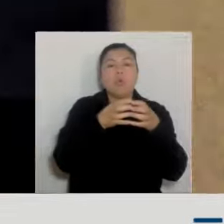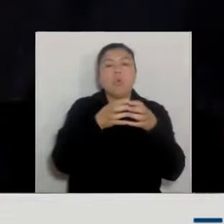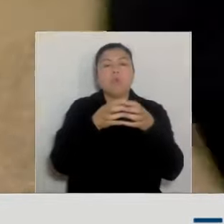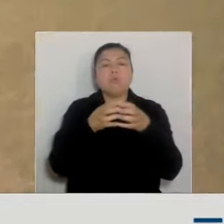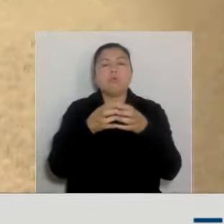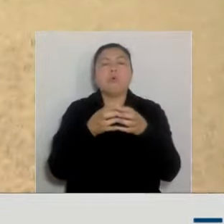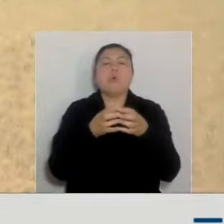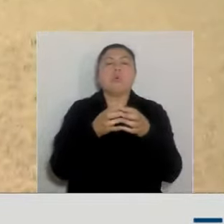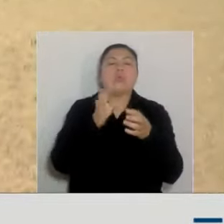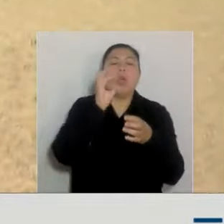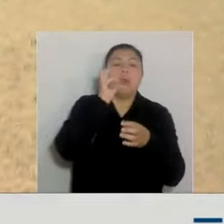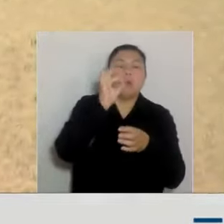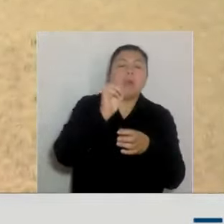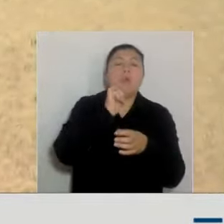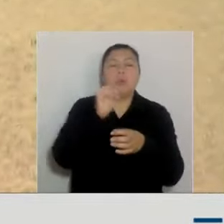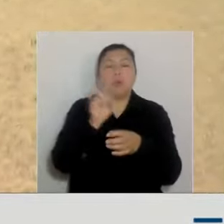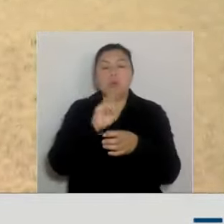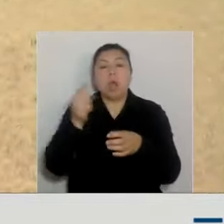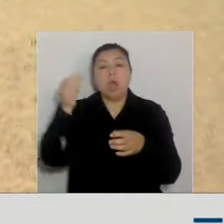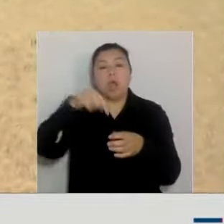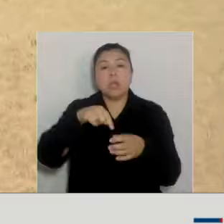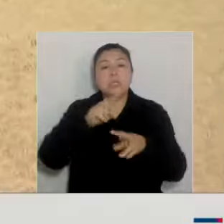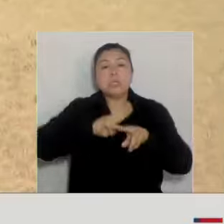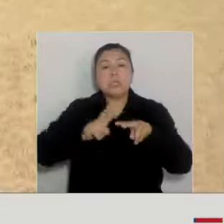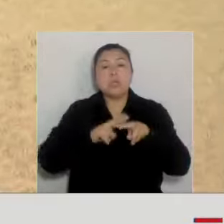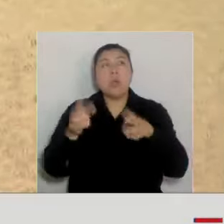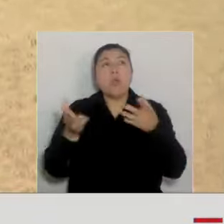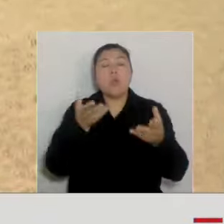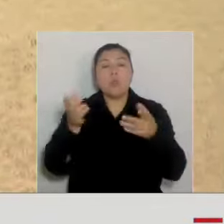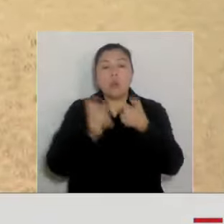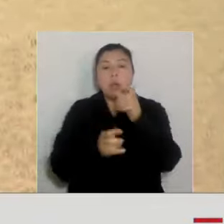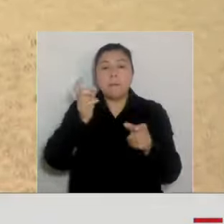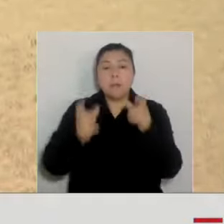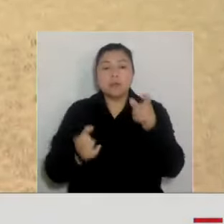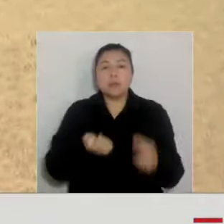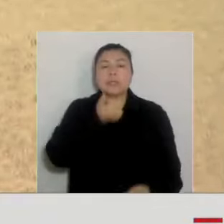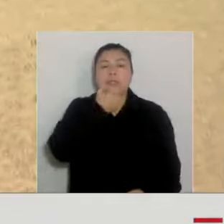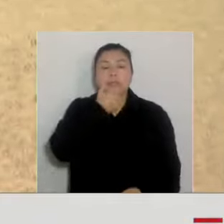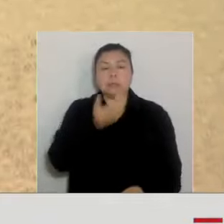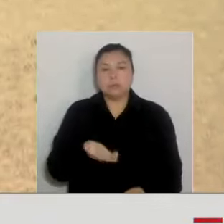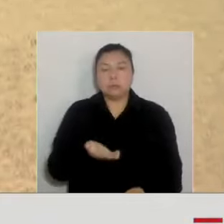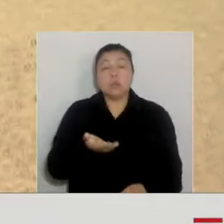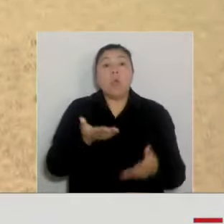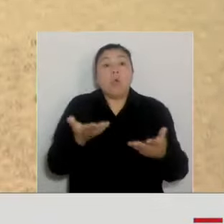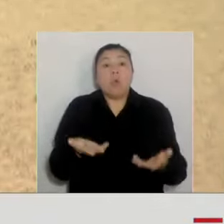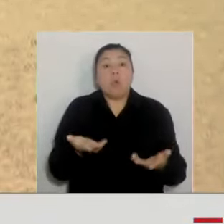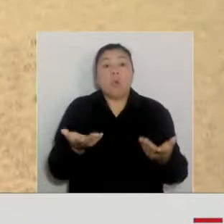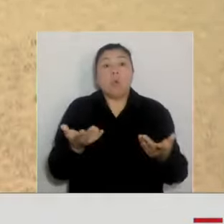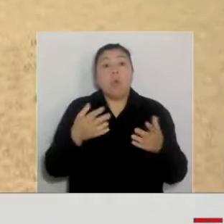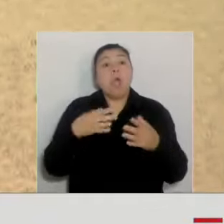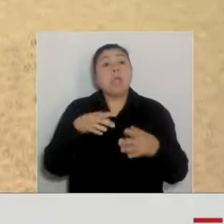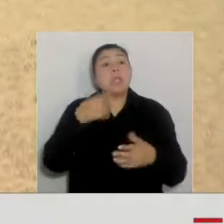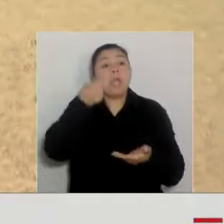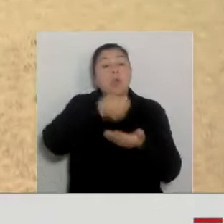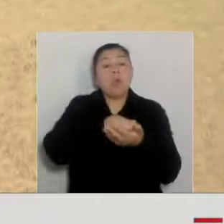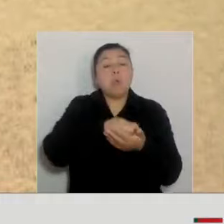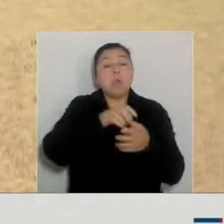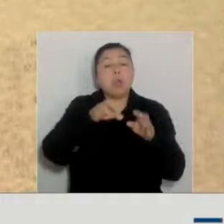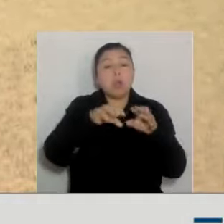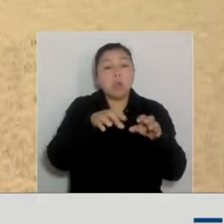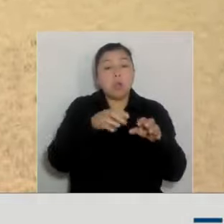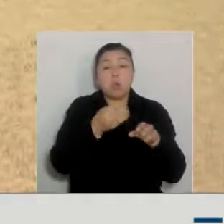acá se quiso colocar como que las personas se ocan como que llegan a estos productos porque el